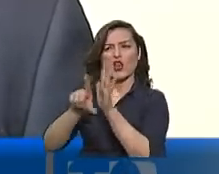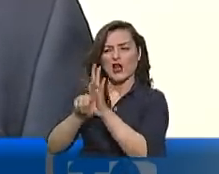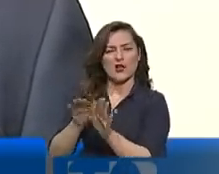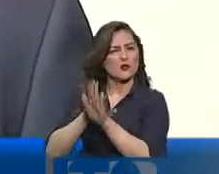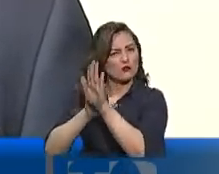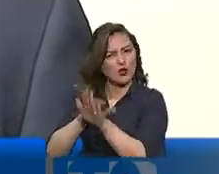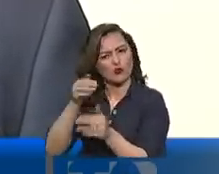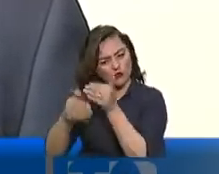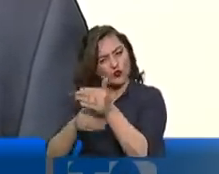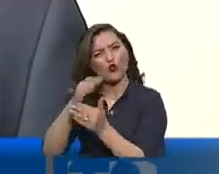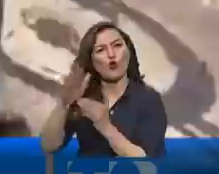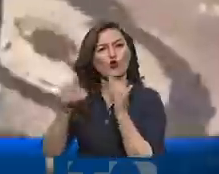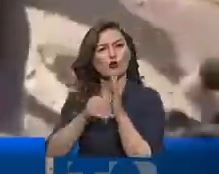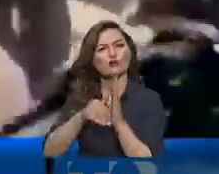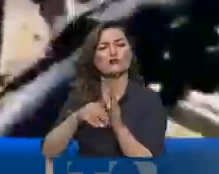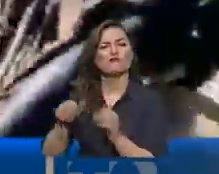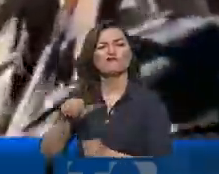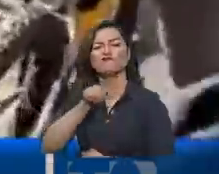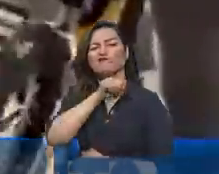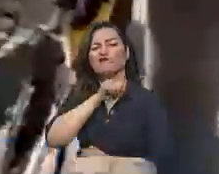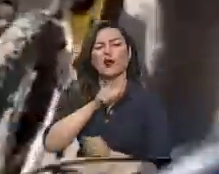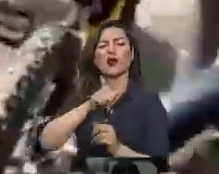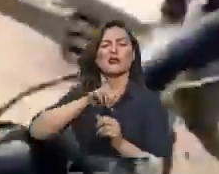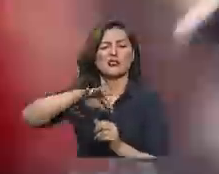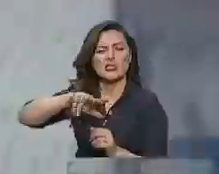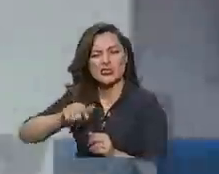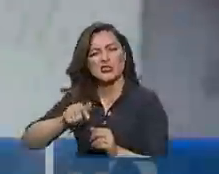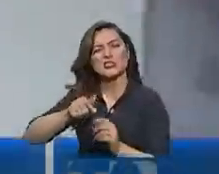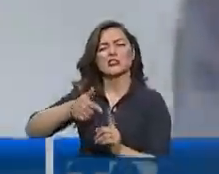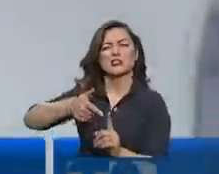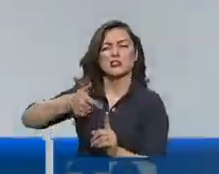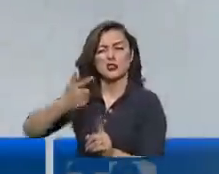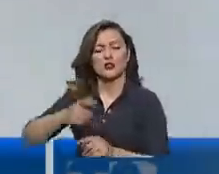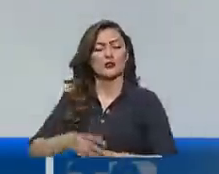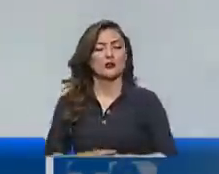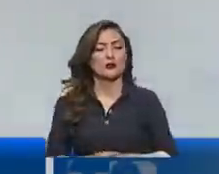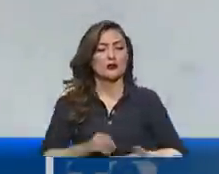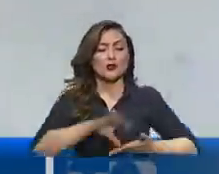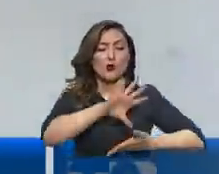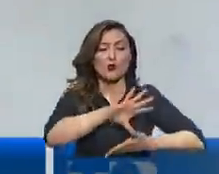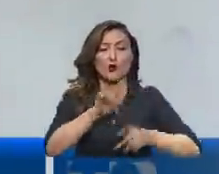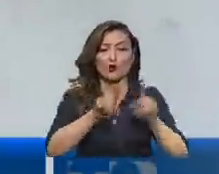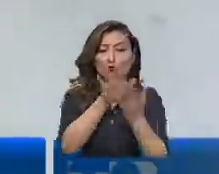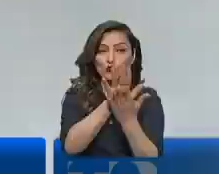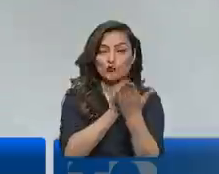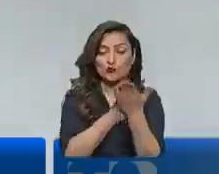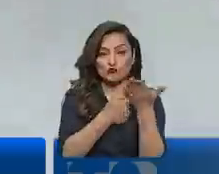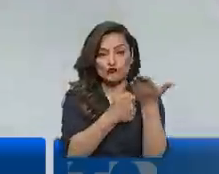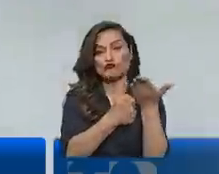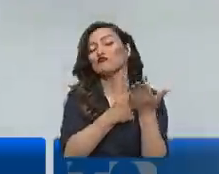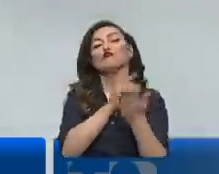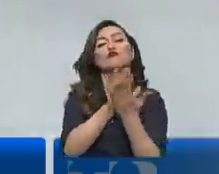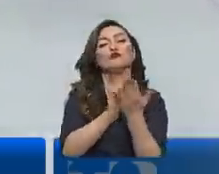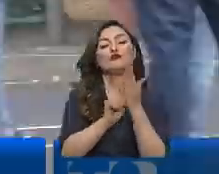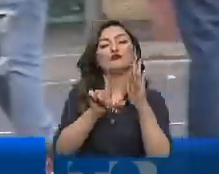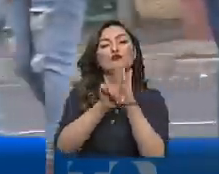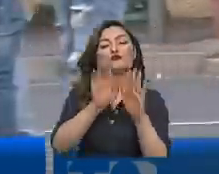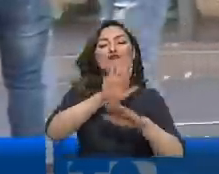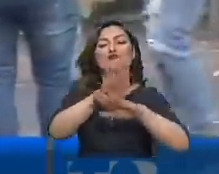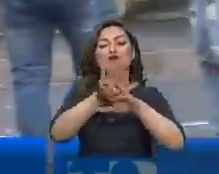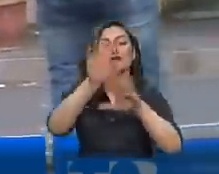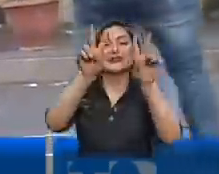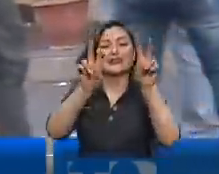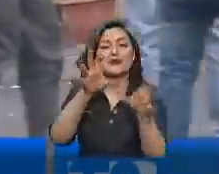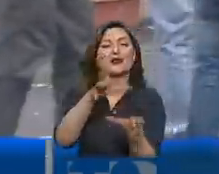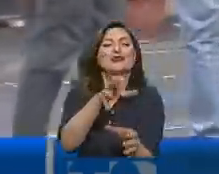para proceder contra la delincuencia. En la Asamblea ya se han adelantado con el tratamiento de algunos proyectos de ley relacionados a la seguridad